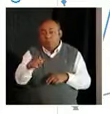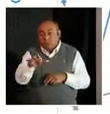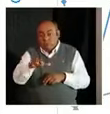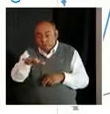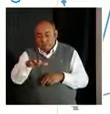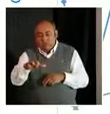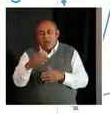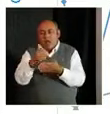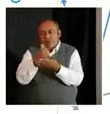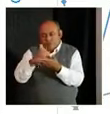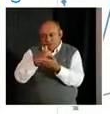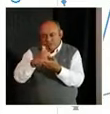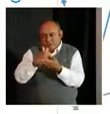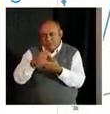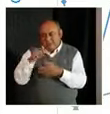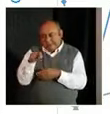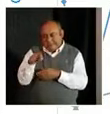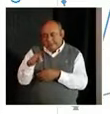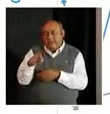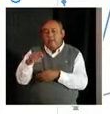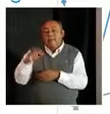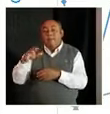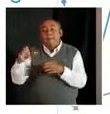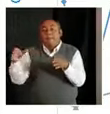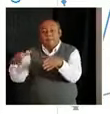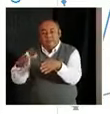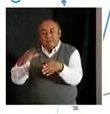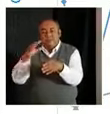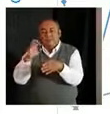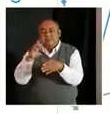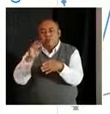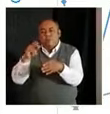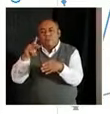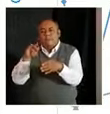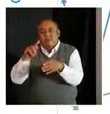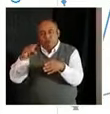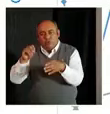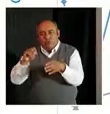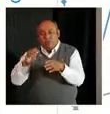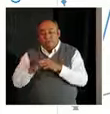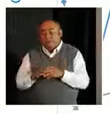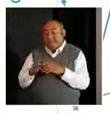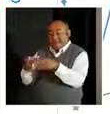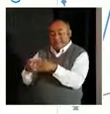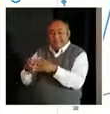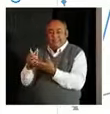la presa Cerro Prieto y en el color gris es la presa de La Boca.